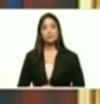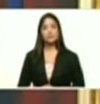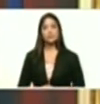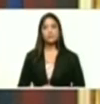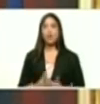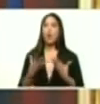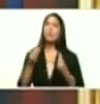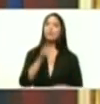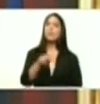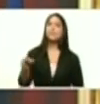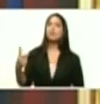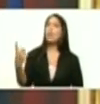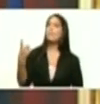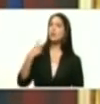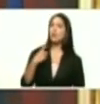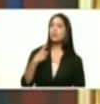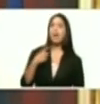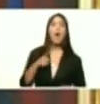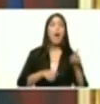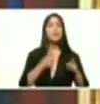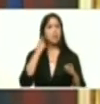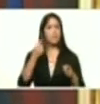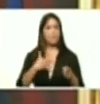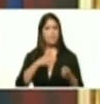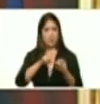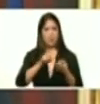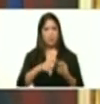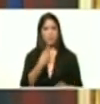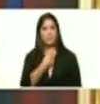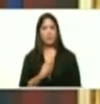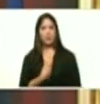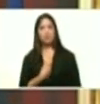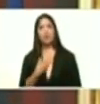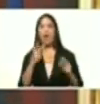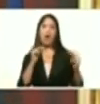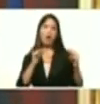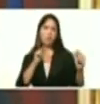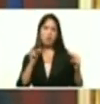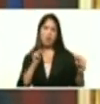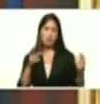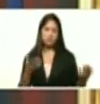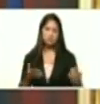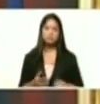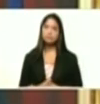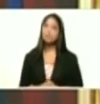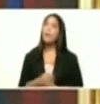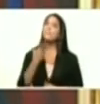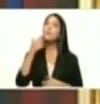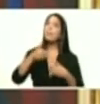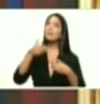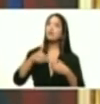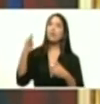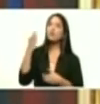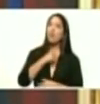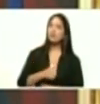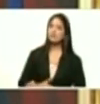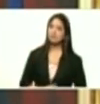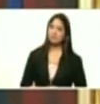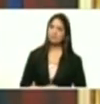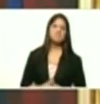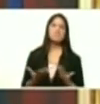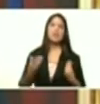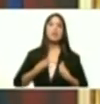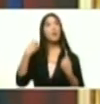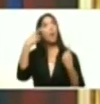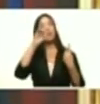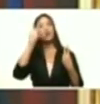mucha gente nos pregunta, es más, Silvia a veces me pregunta, hablando pues, bueno, y si el petróleo no existiera, de que viven